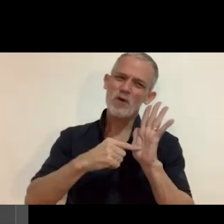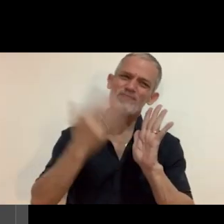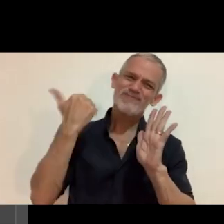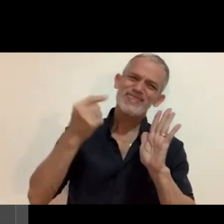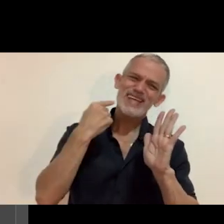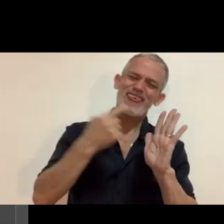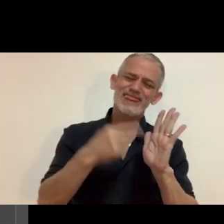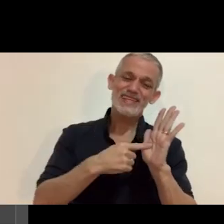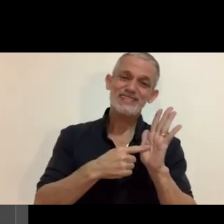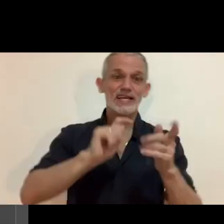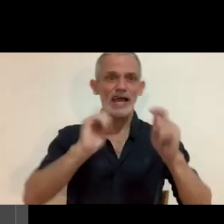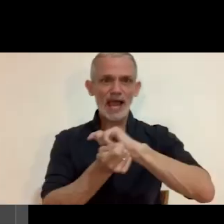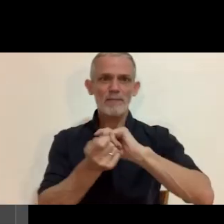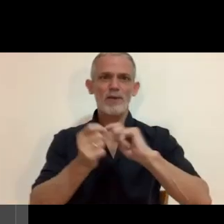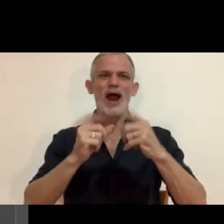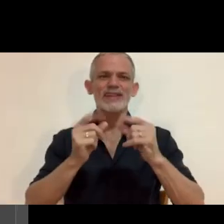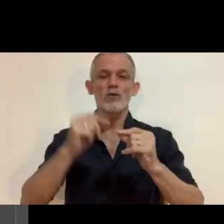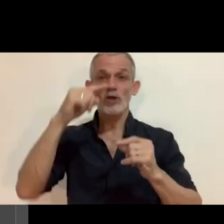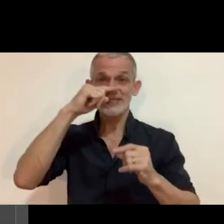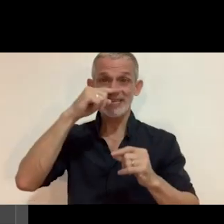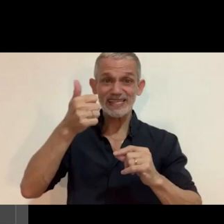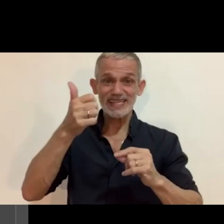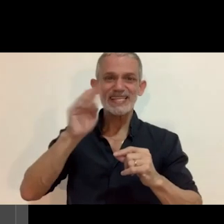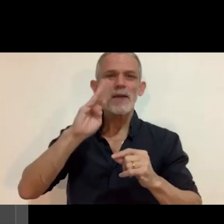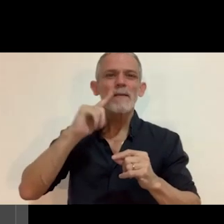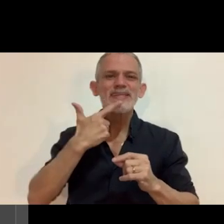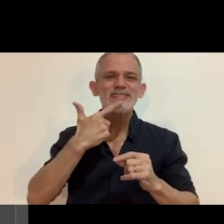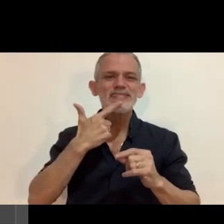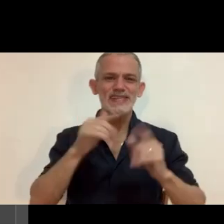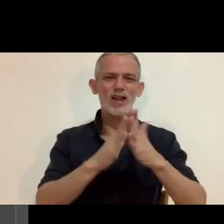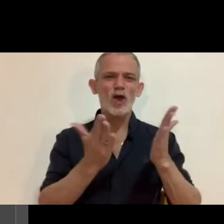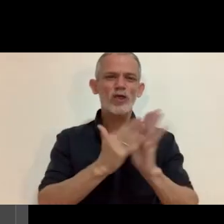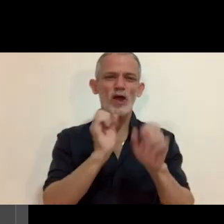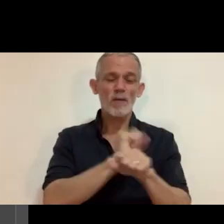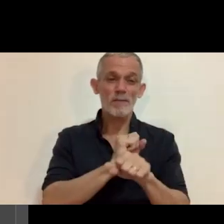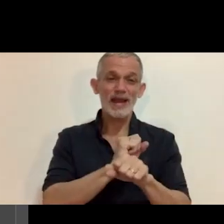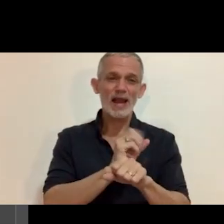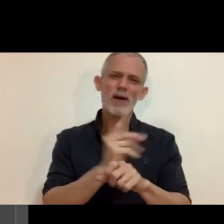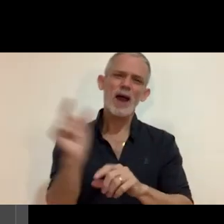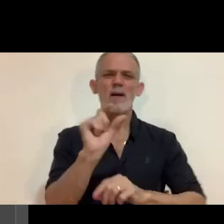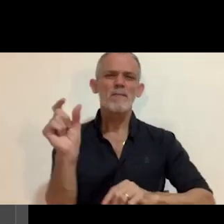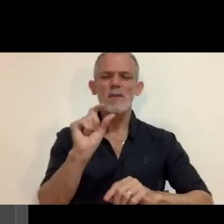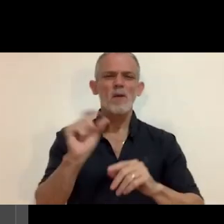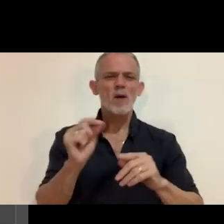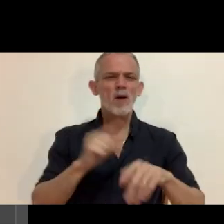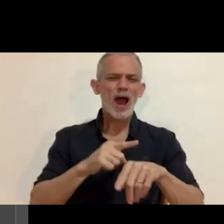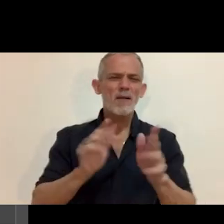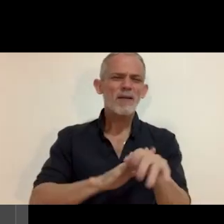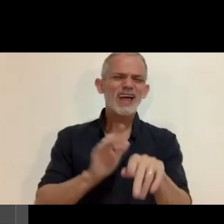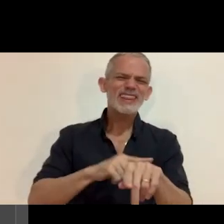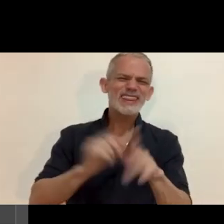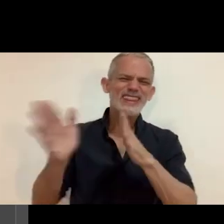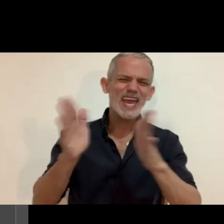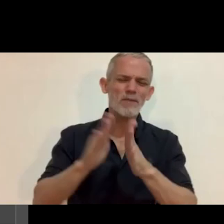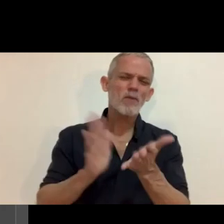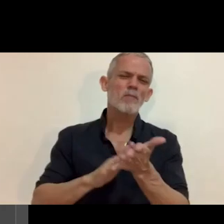que había modificado el artículo 76 bis del Código Penal, diciendo que la probation no se aplica a los delitos